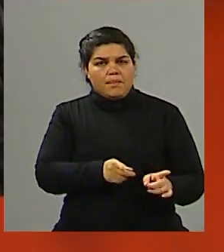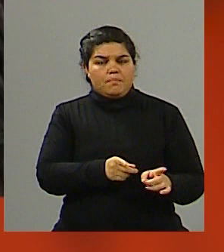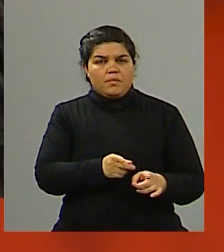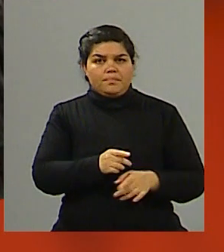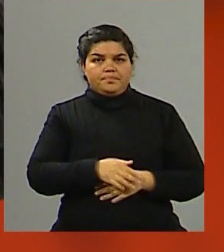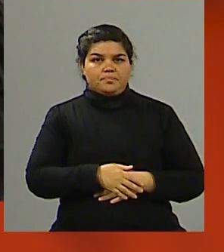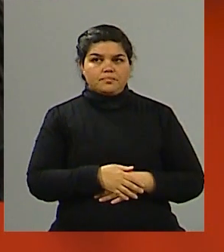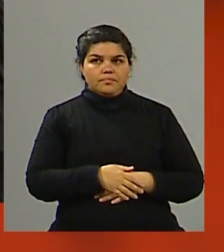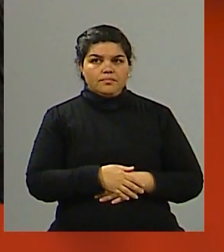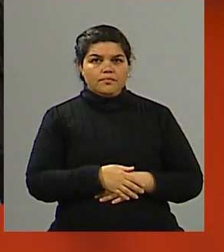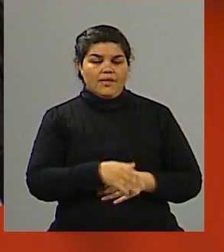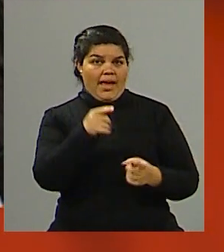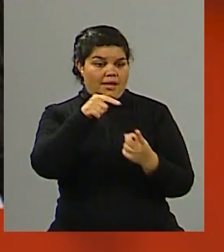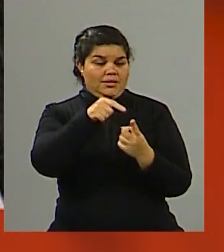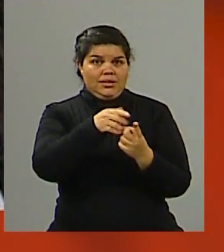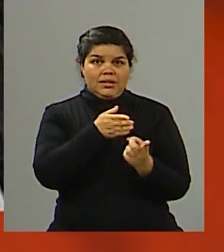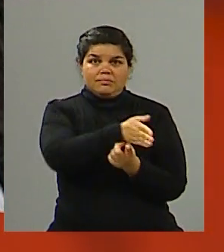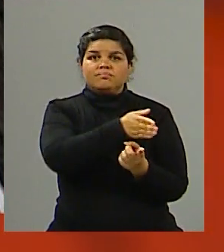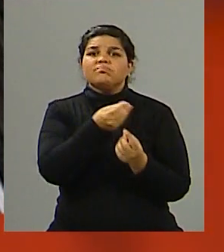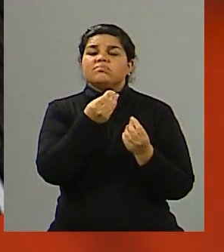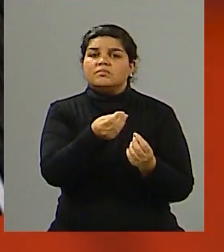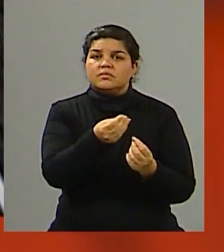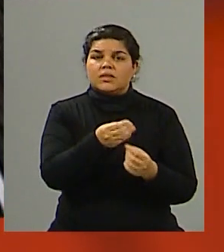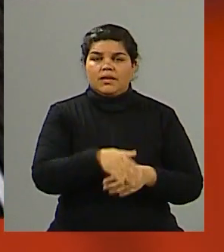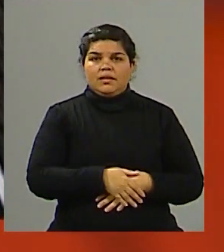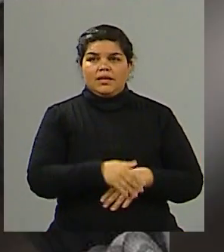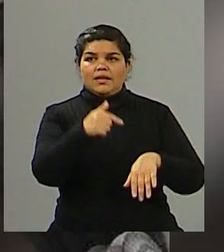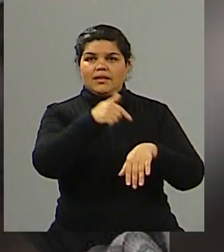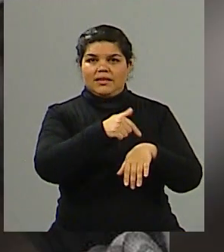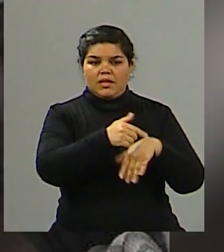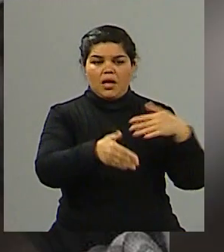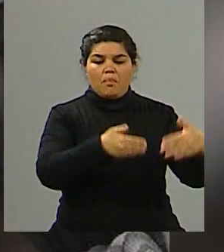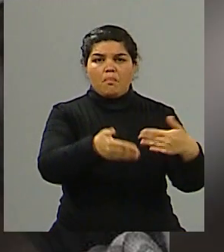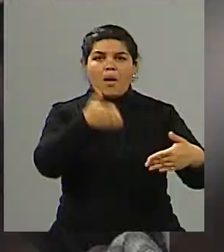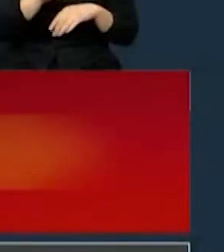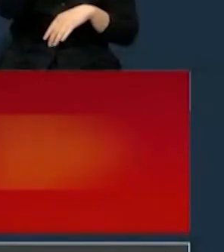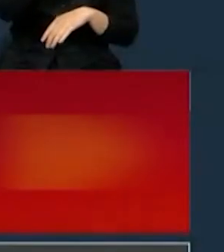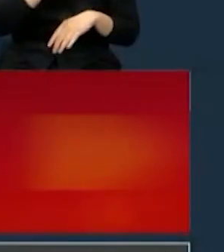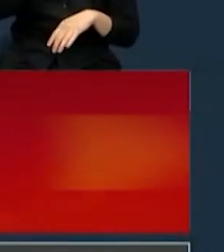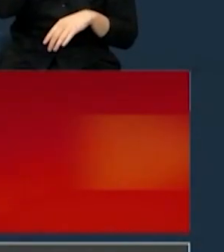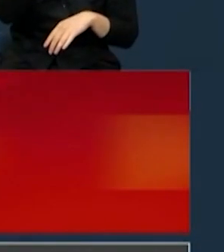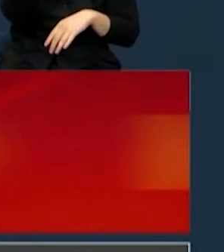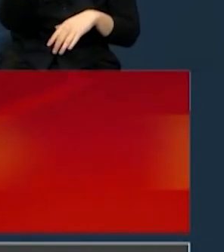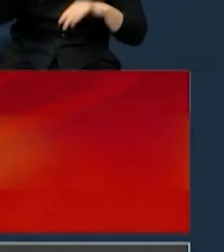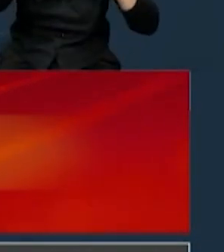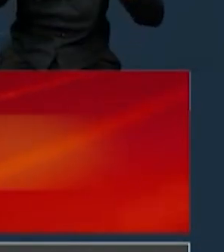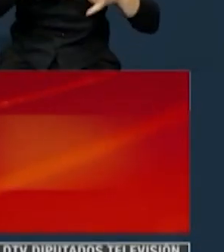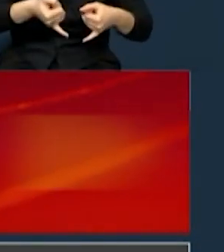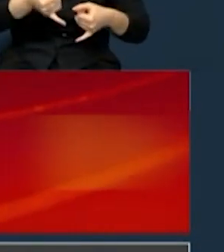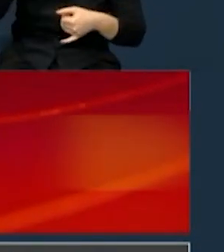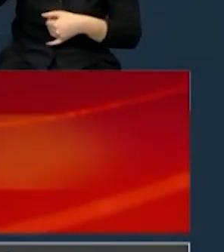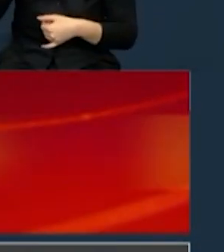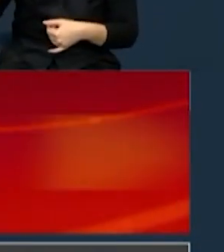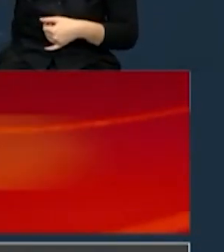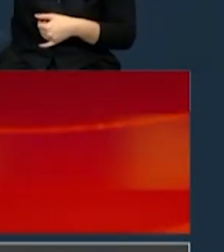y la seguridad en la tenencia de la vivienda, que es el plazo mínimo legal, que actualmente es de 3 años, lo quieren retrotraer a que vuelva a